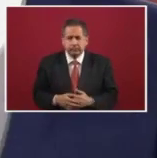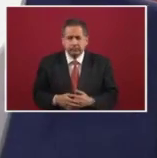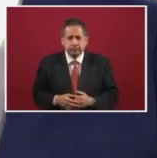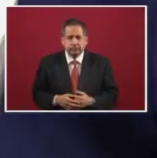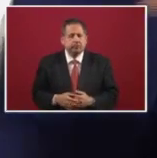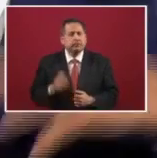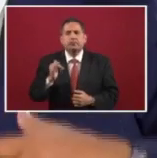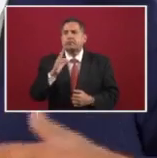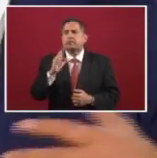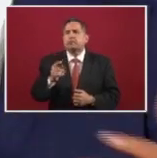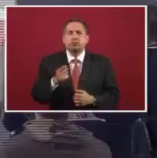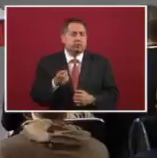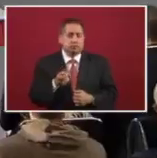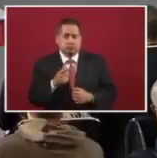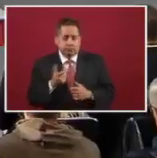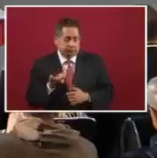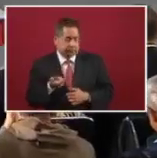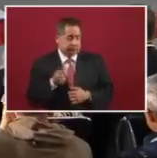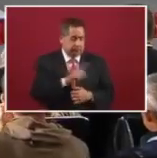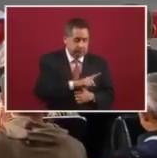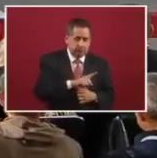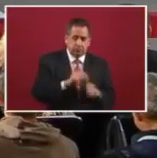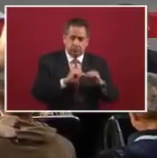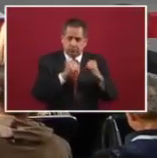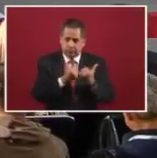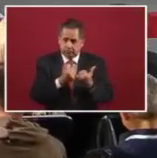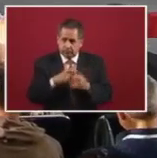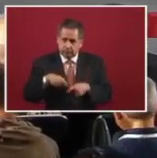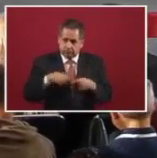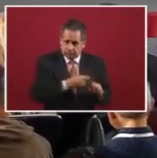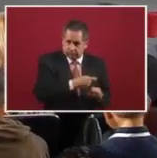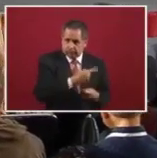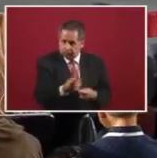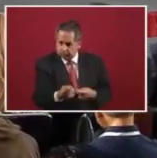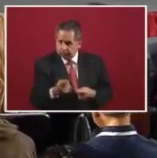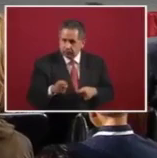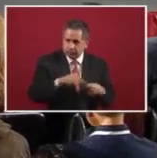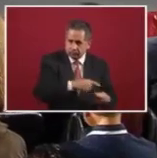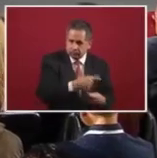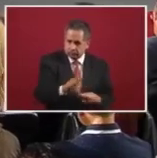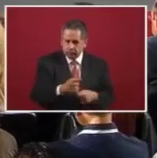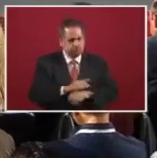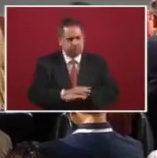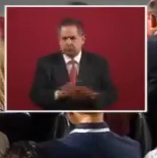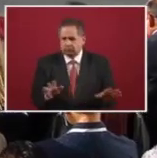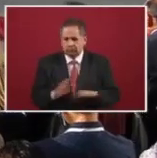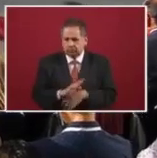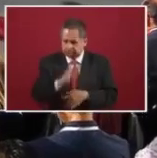Entonces ya no es de que se le entrega a cada organización un recurso